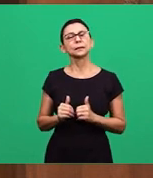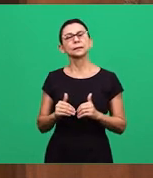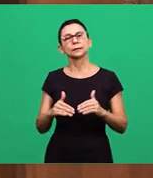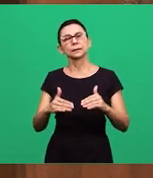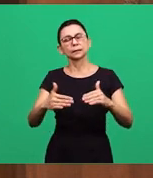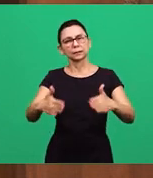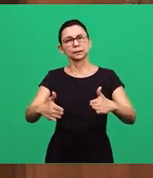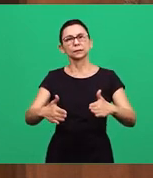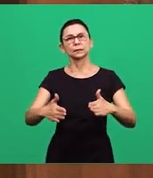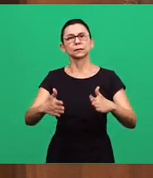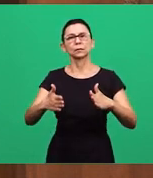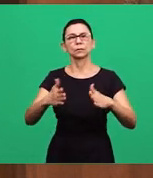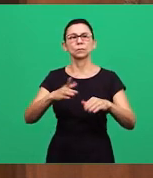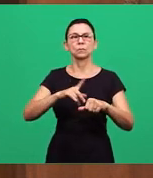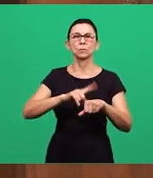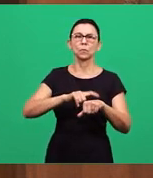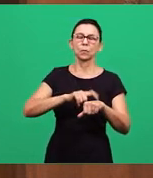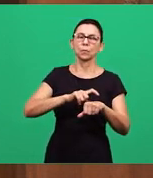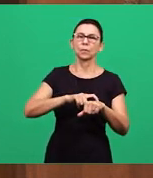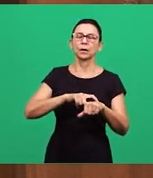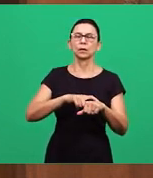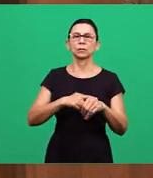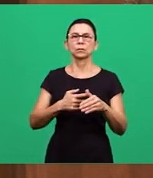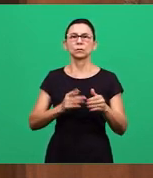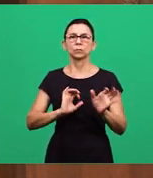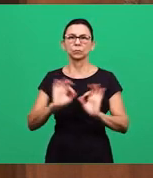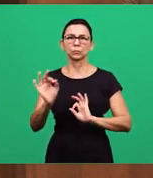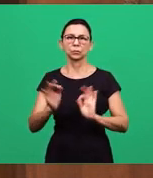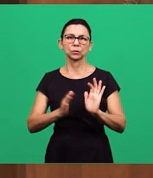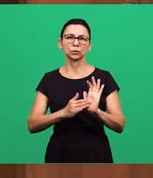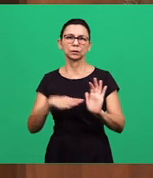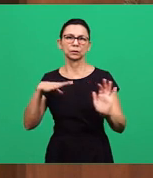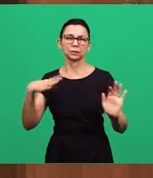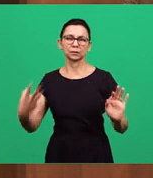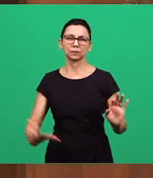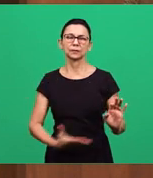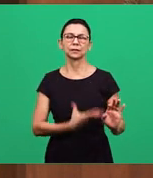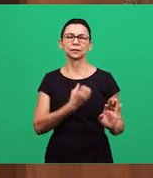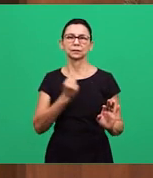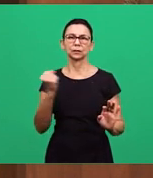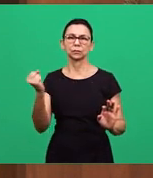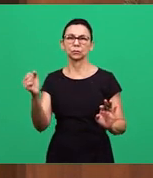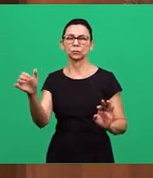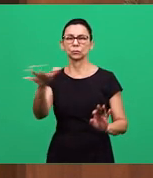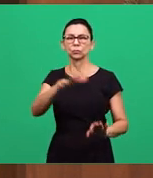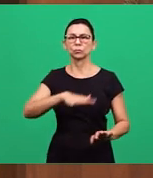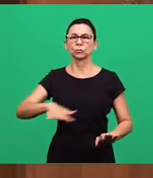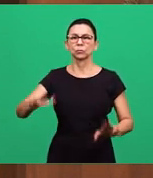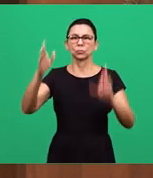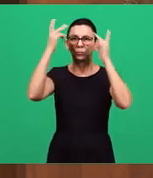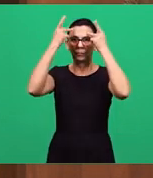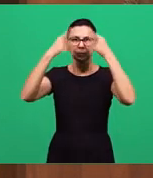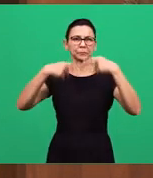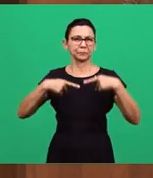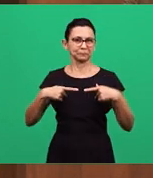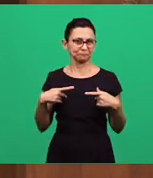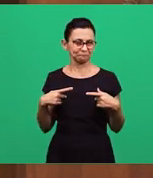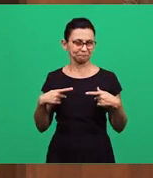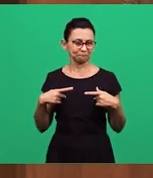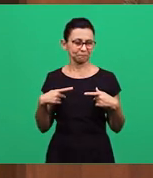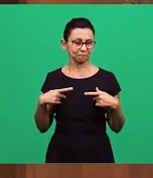iniciaría el gran momento cuando hablamos de un proyecto de salvación del hombre, de la humanidad, del hombre de modo